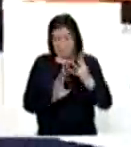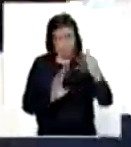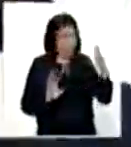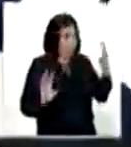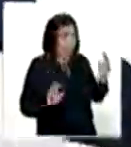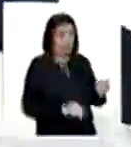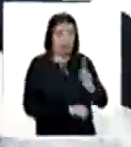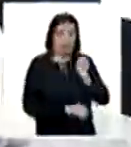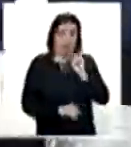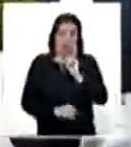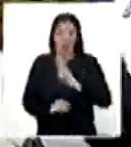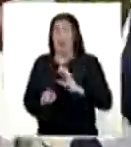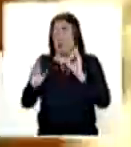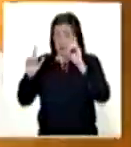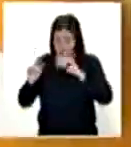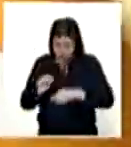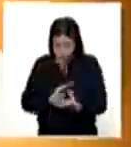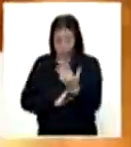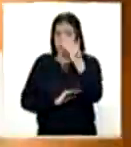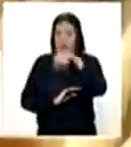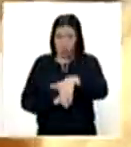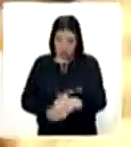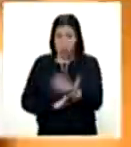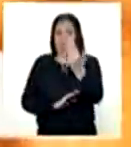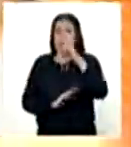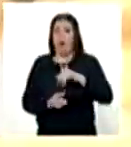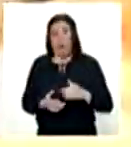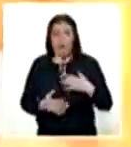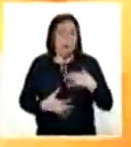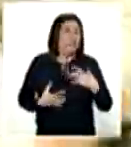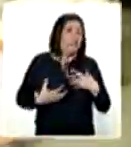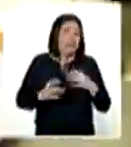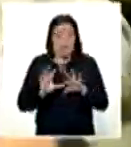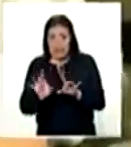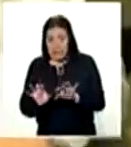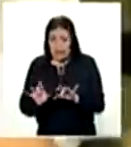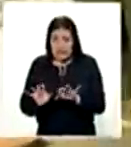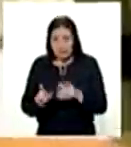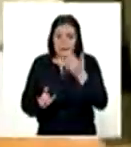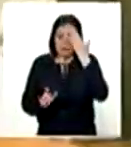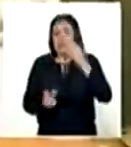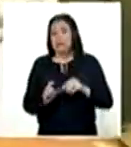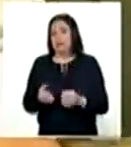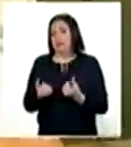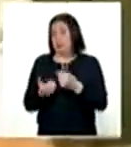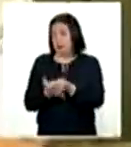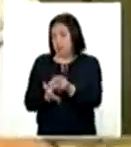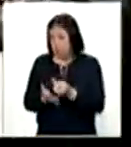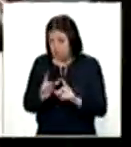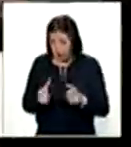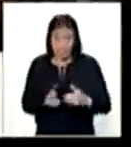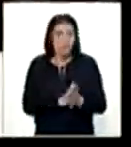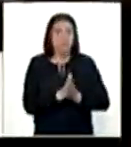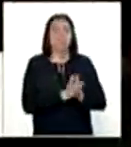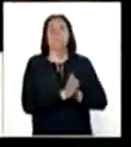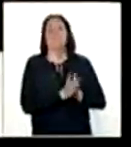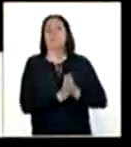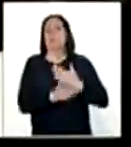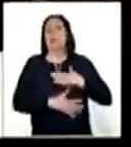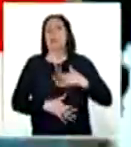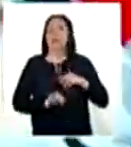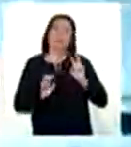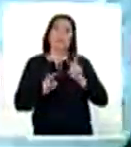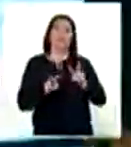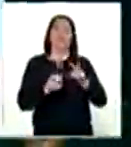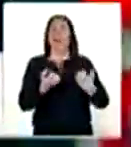las amanecidas afuera del Estadio Nacional o la ansiedad frente a su computadora por obtener un cupo. Y prepárese para disfrutar de este partido